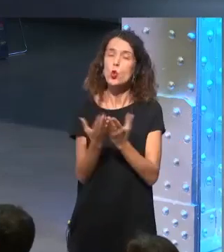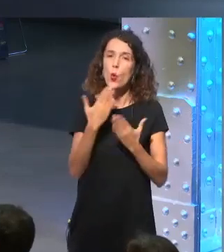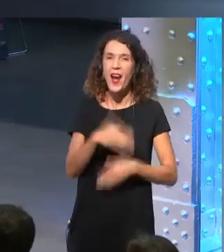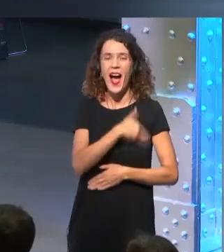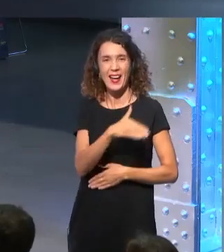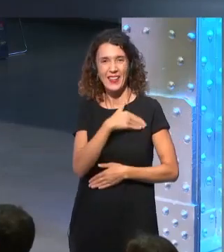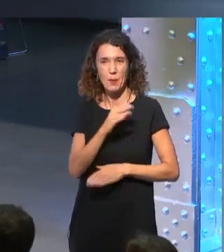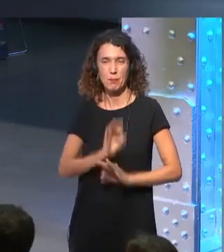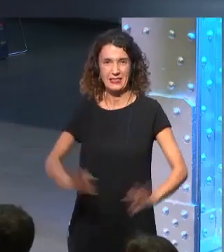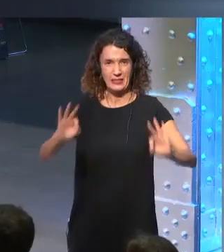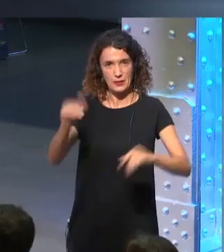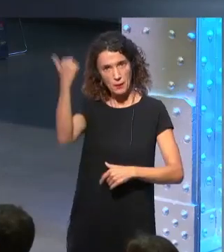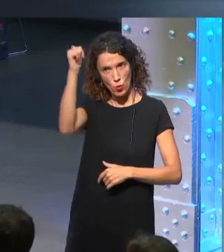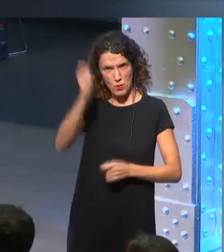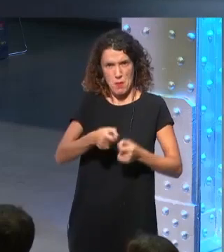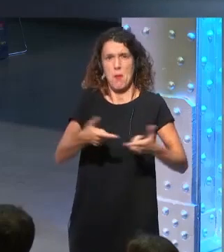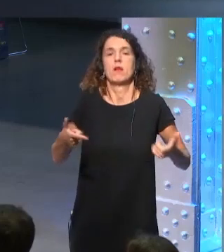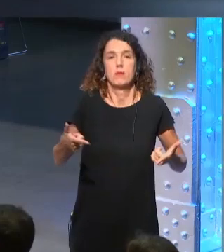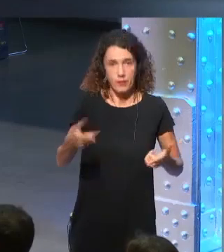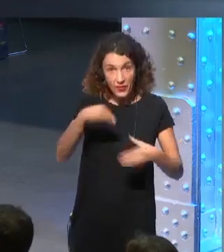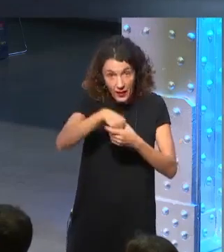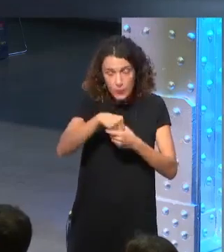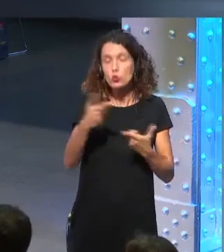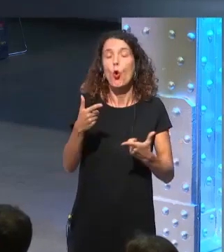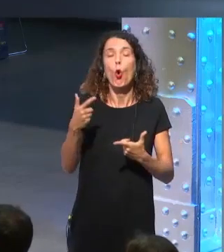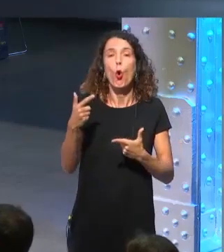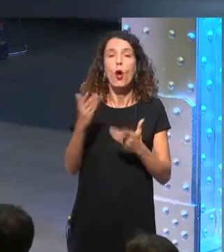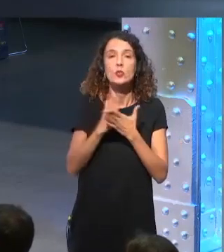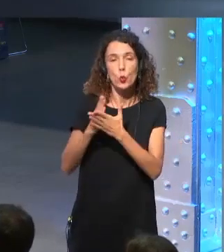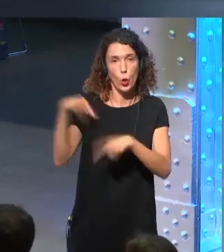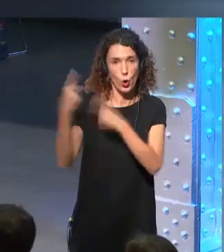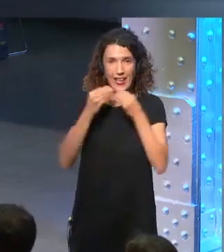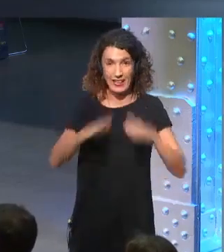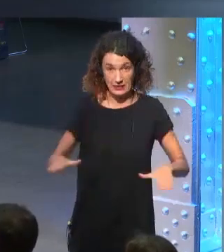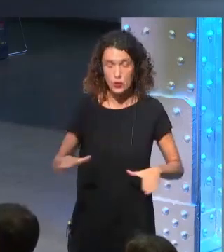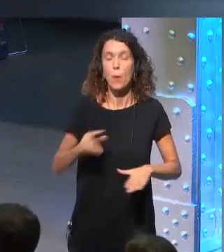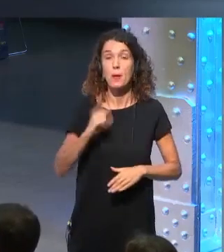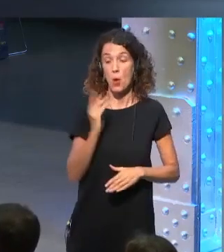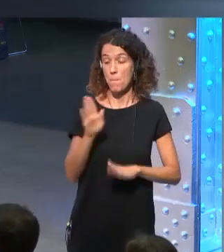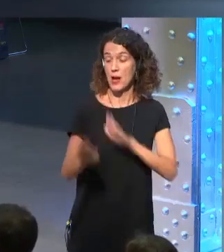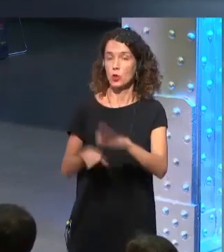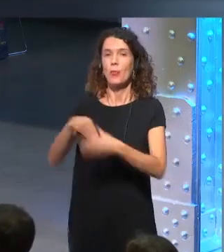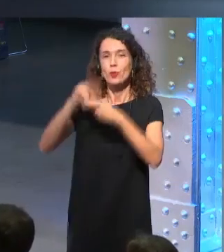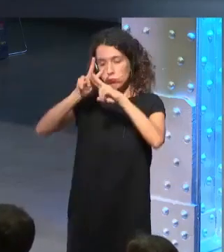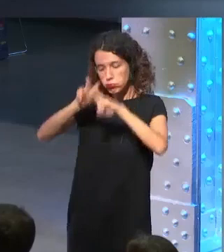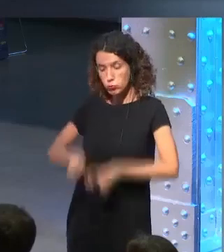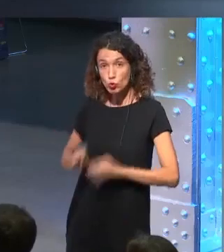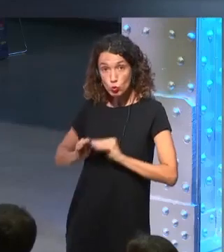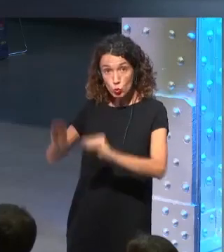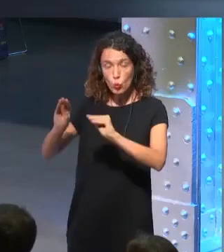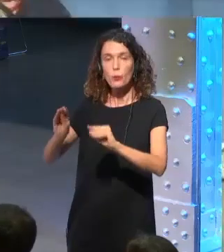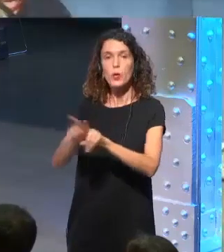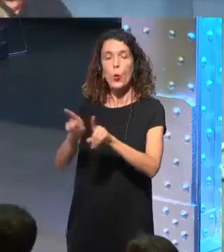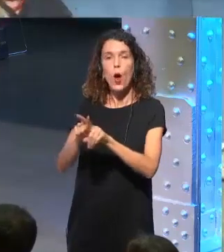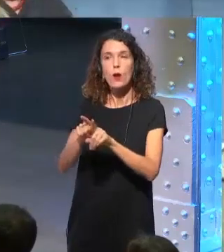masculino, especialmente en el ámbito de los estudios clásicos. Desde sus primeros pasos en la investigación se dio